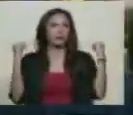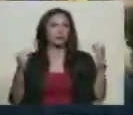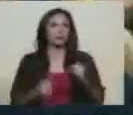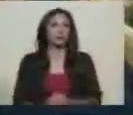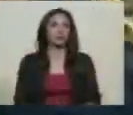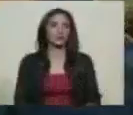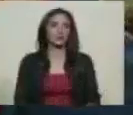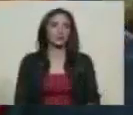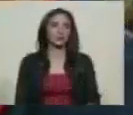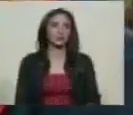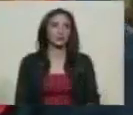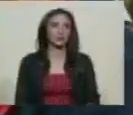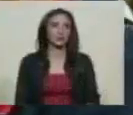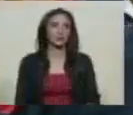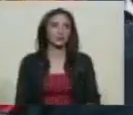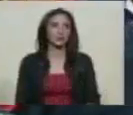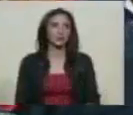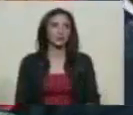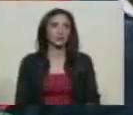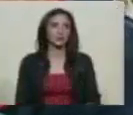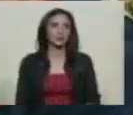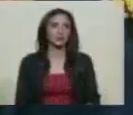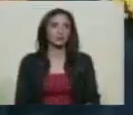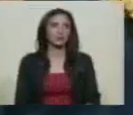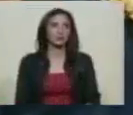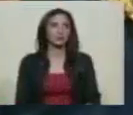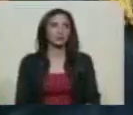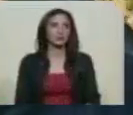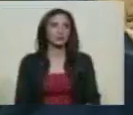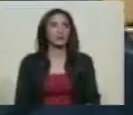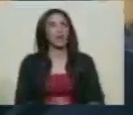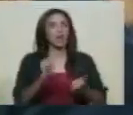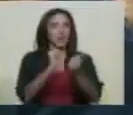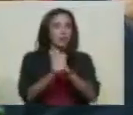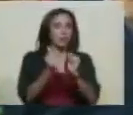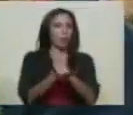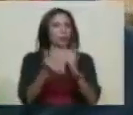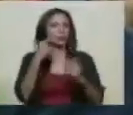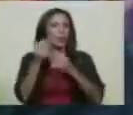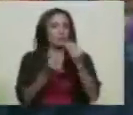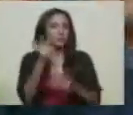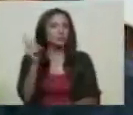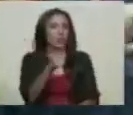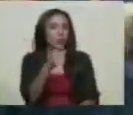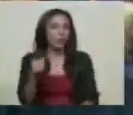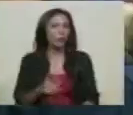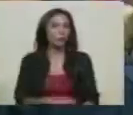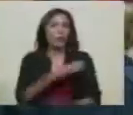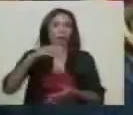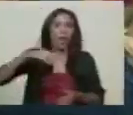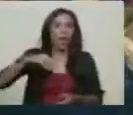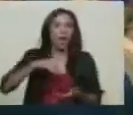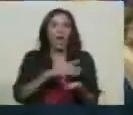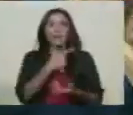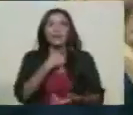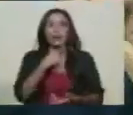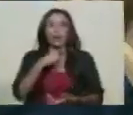Más o menos. ¿El codo? No. Eso no. Dominó.